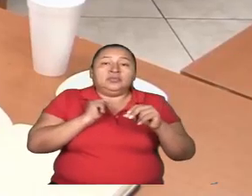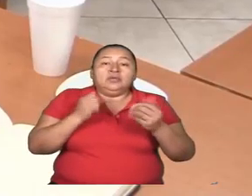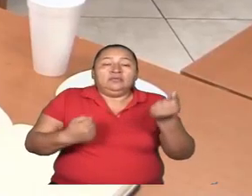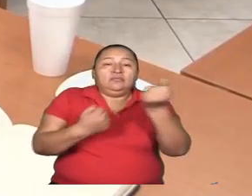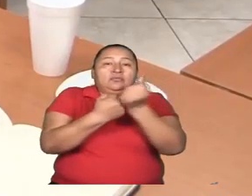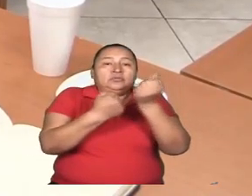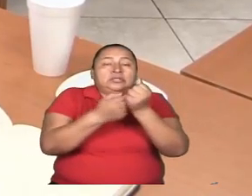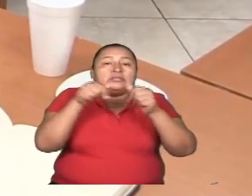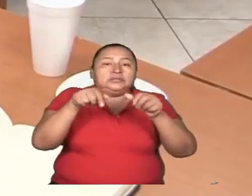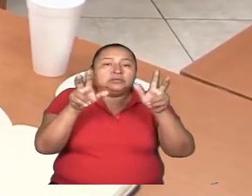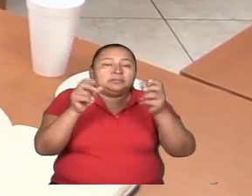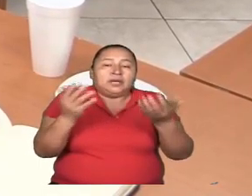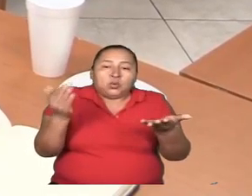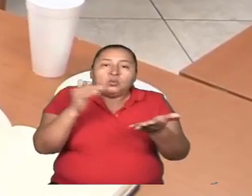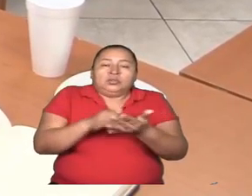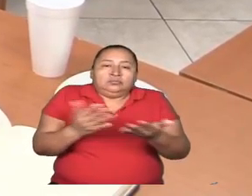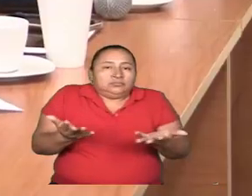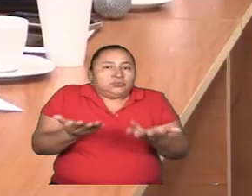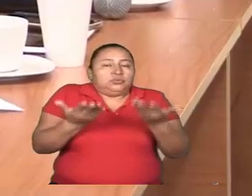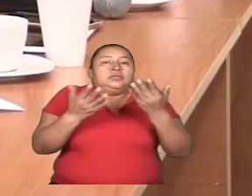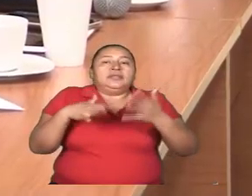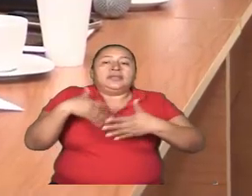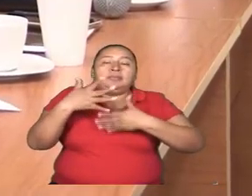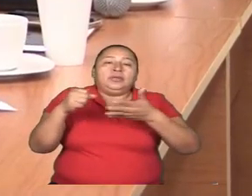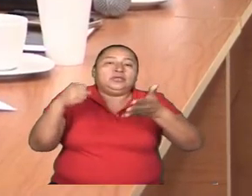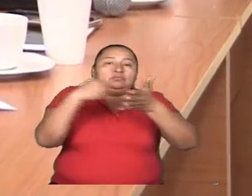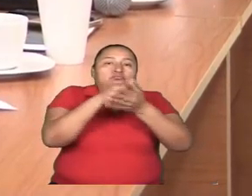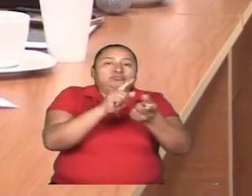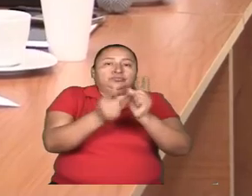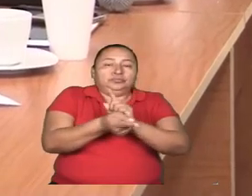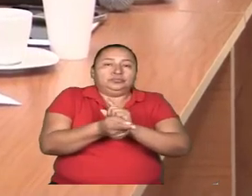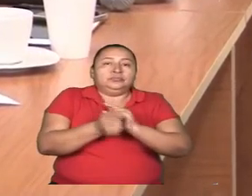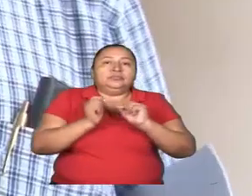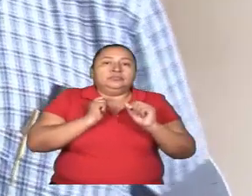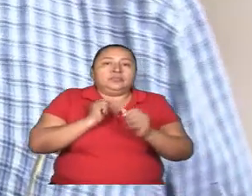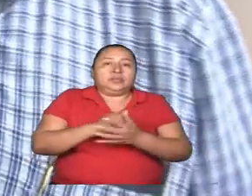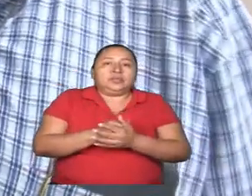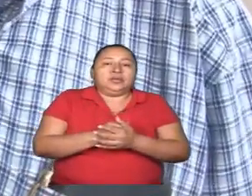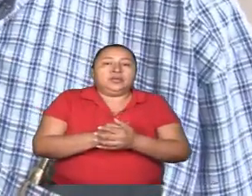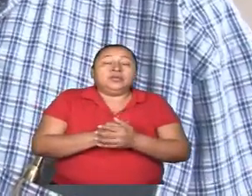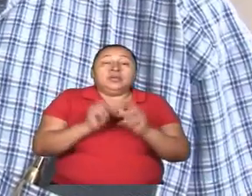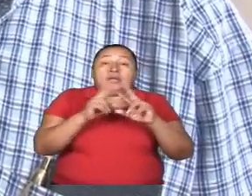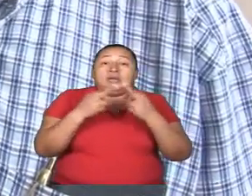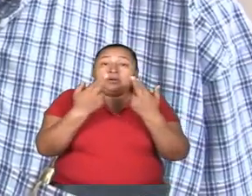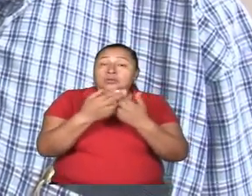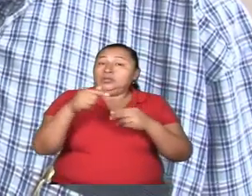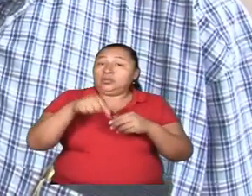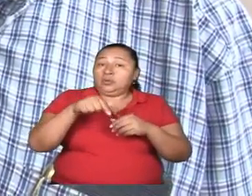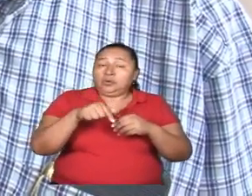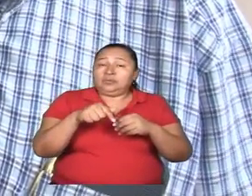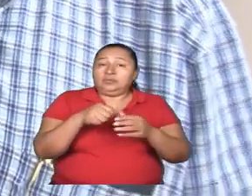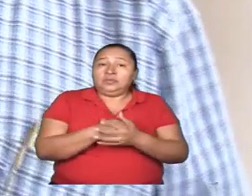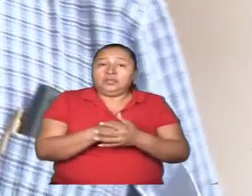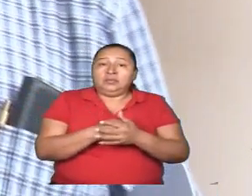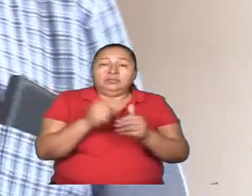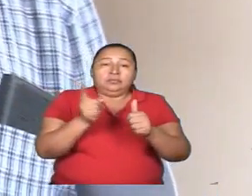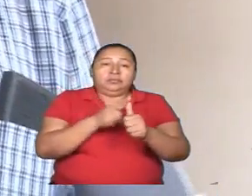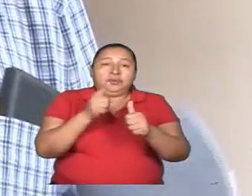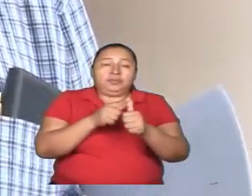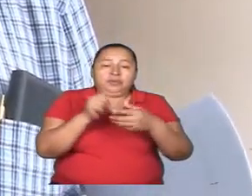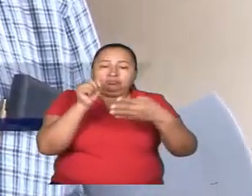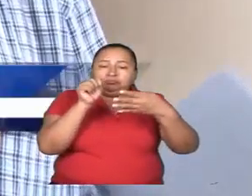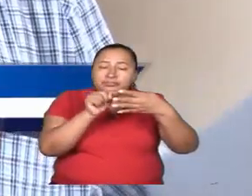este rubro que está renaciendo luego de la intentona golpista. En la reunión de ahora, el primer punto